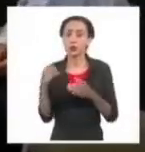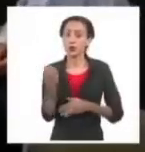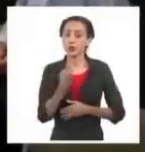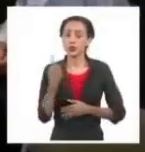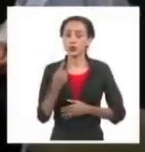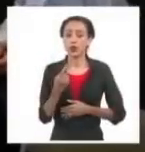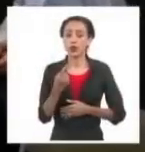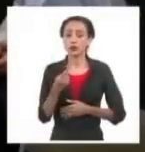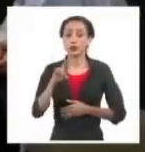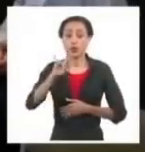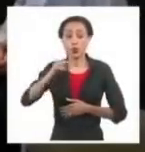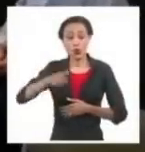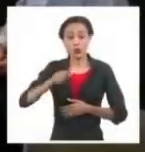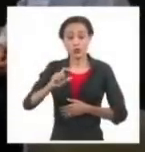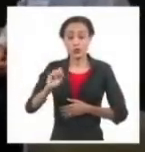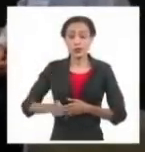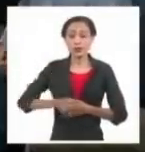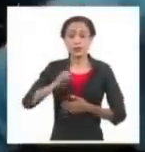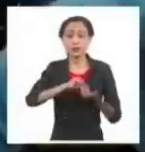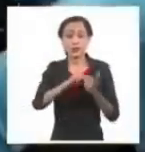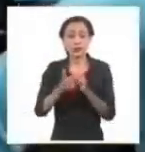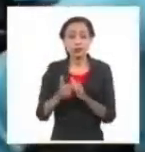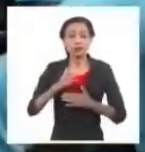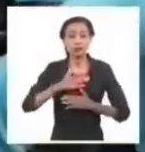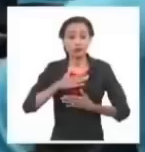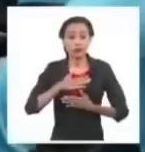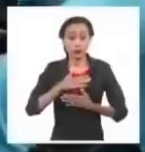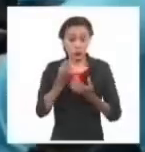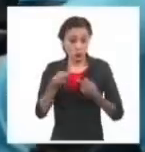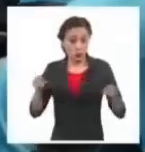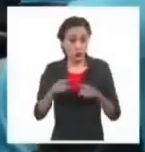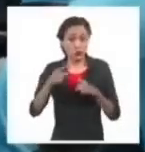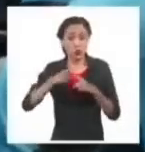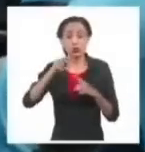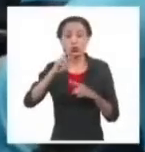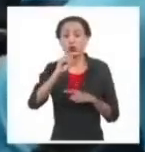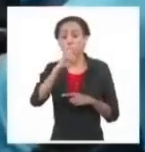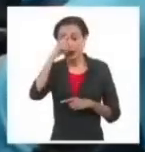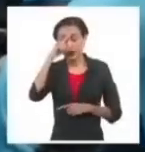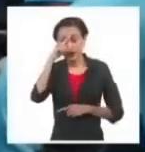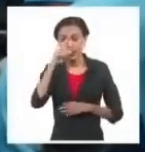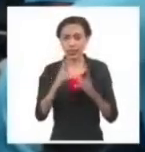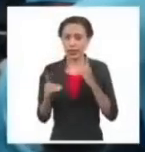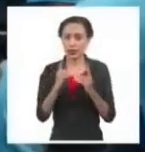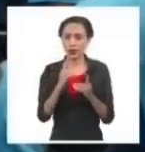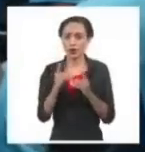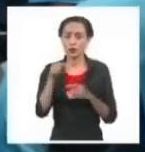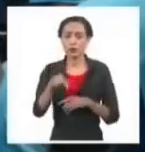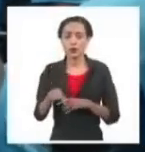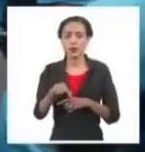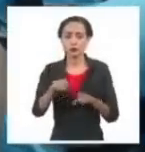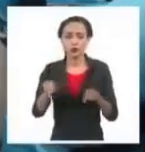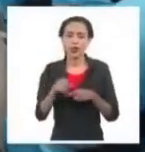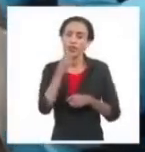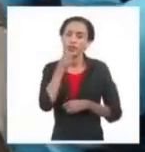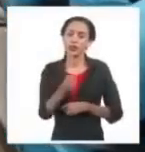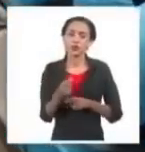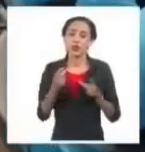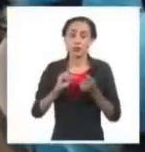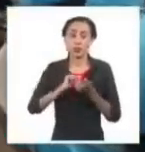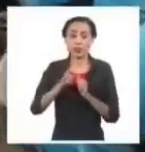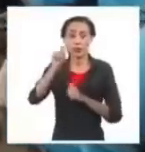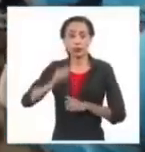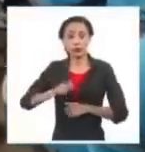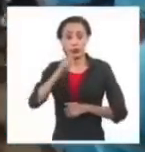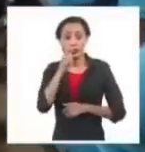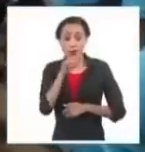comunistas el presidente del inder y el propio trabajador raúl torres dialogaron una de las salas del memorial de la denuncia con los jugadores donde les